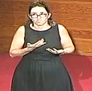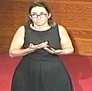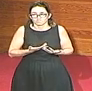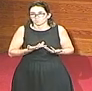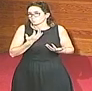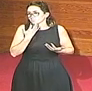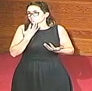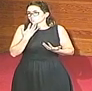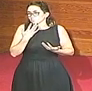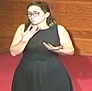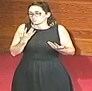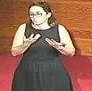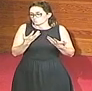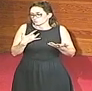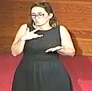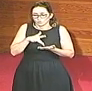sobrecogidos